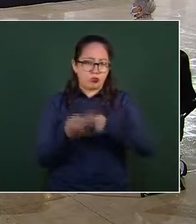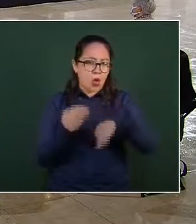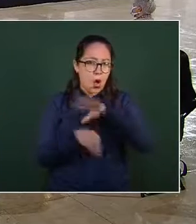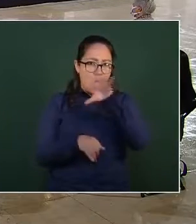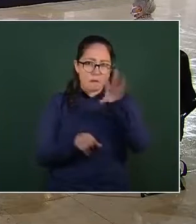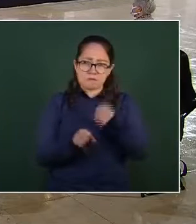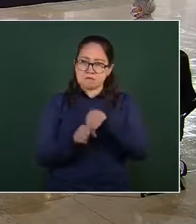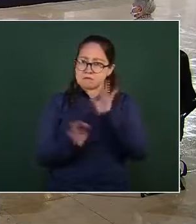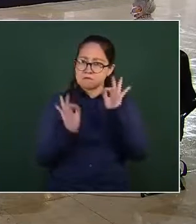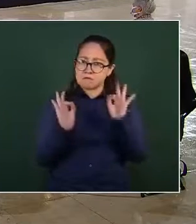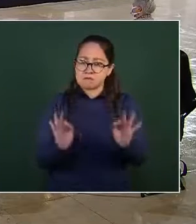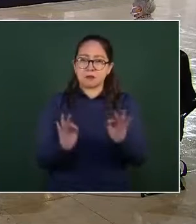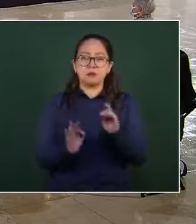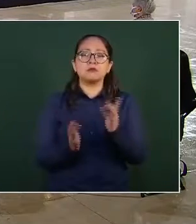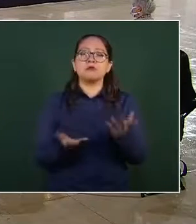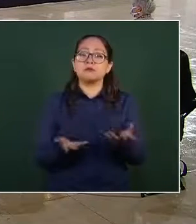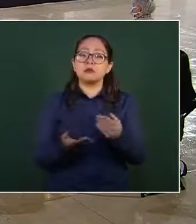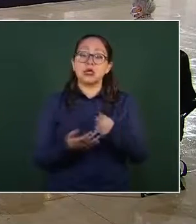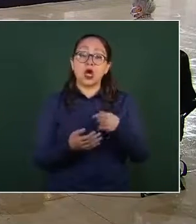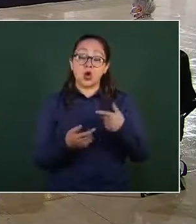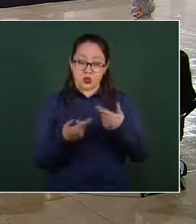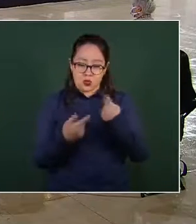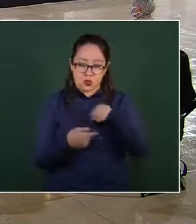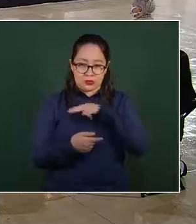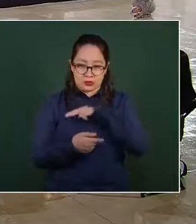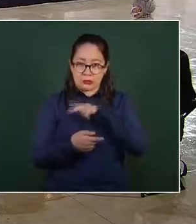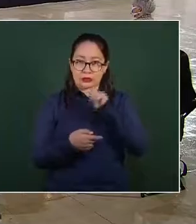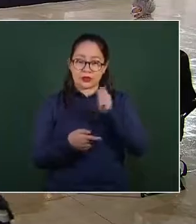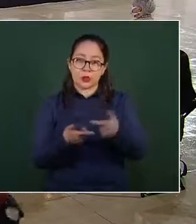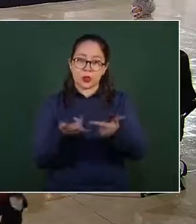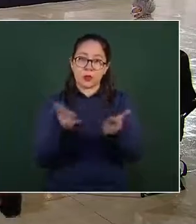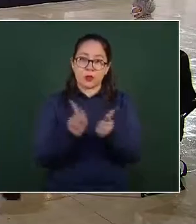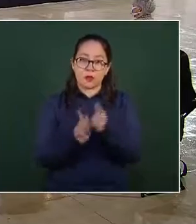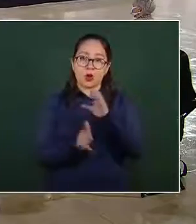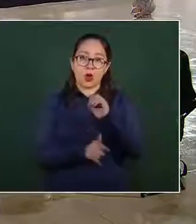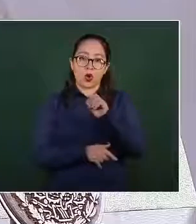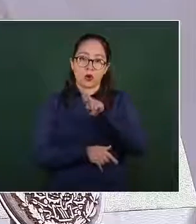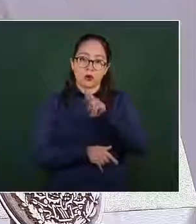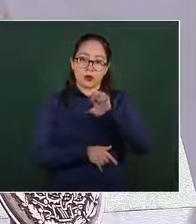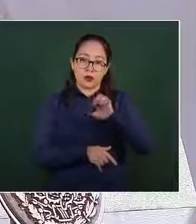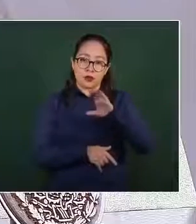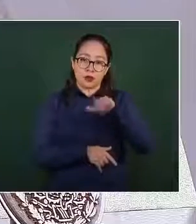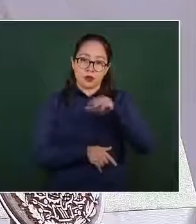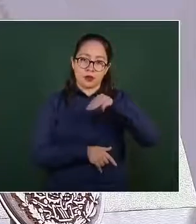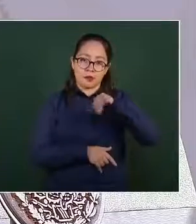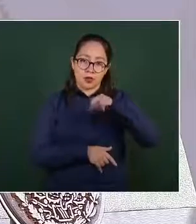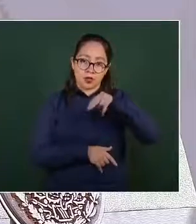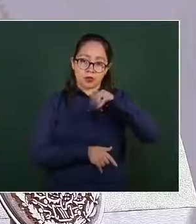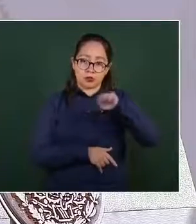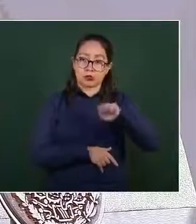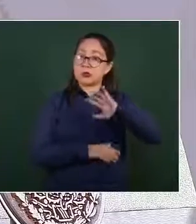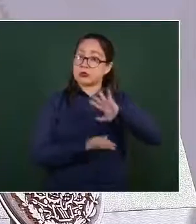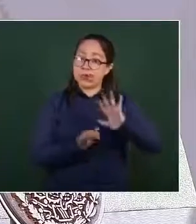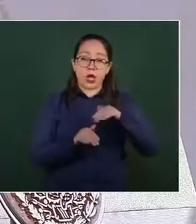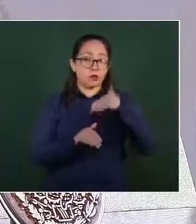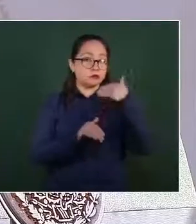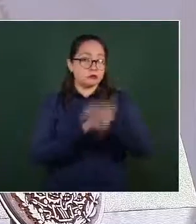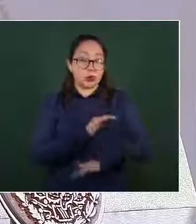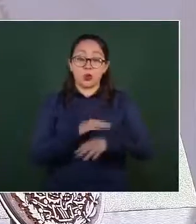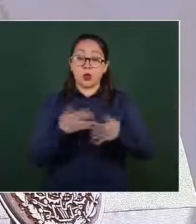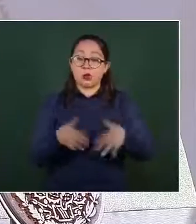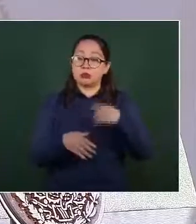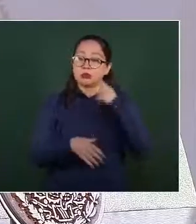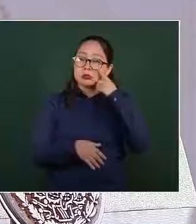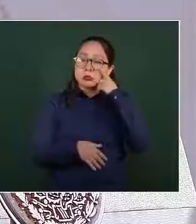parte, coordinados con la Brigada Correcaminos, ya se está concluyendo, sucedió algo